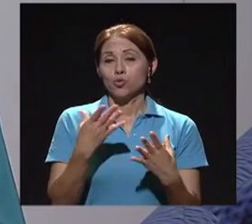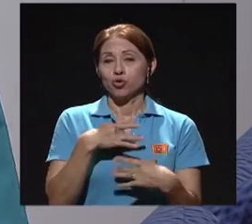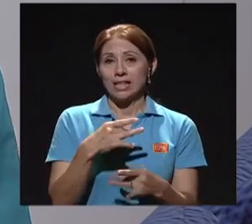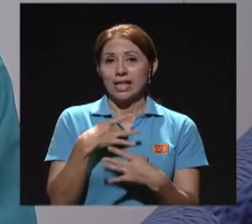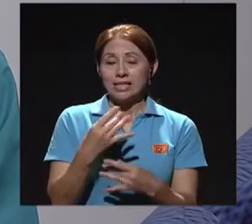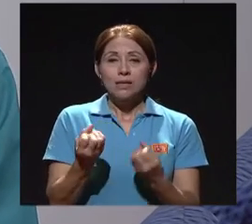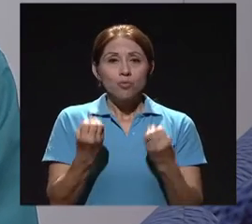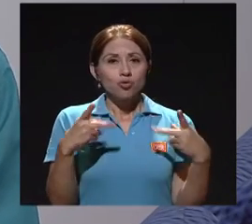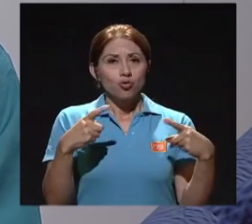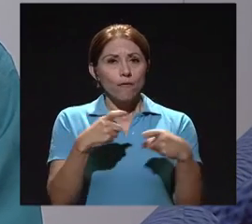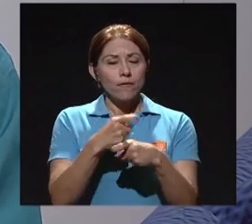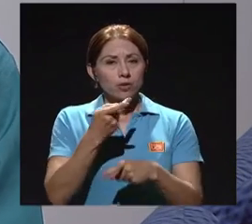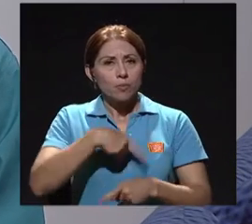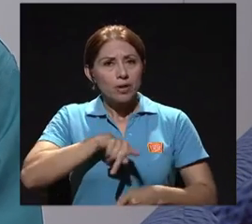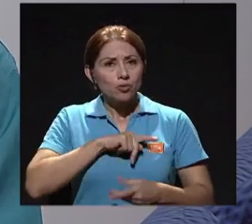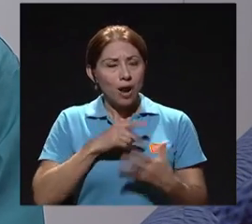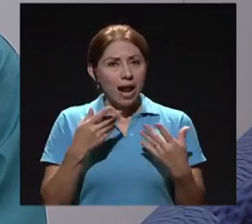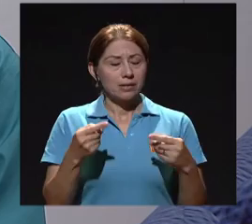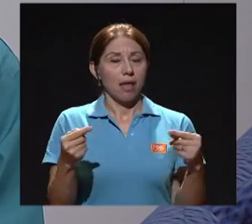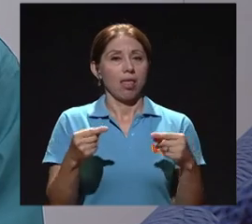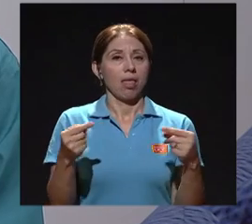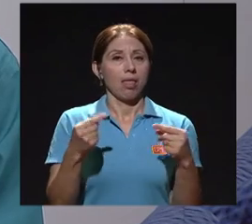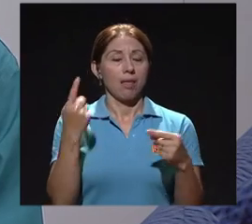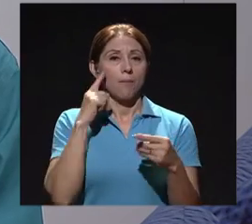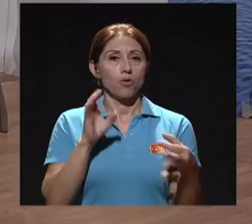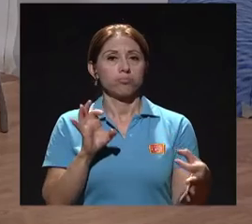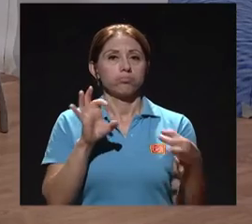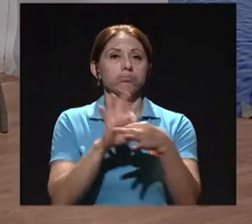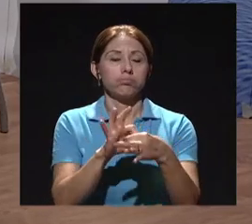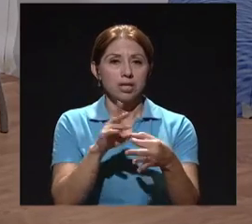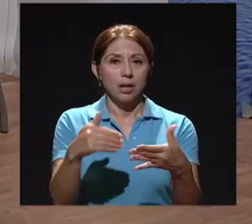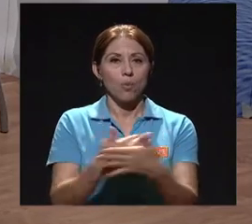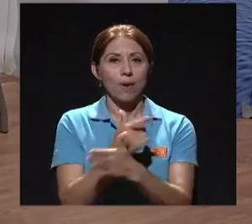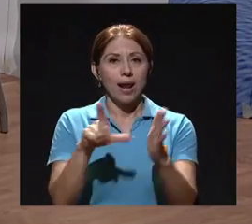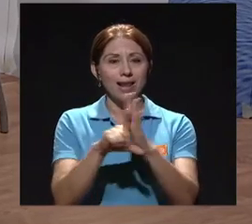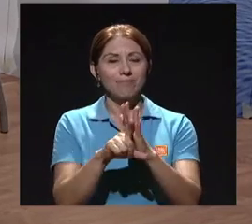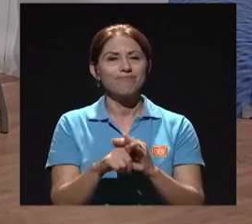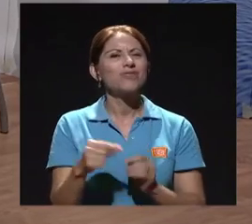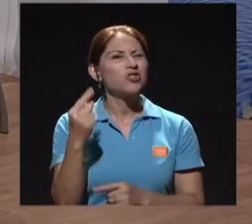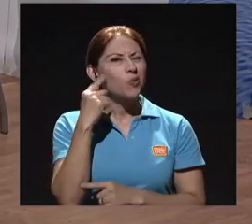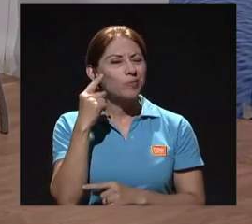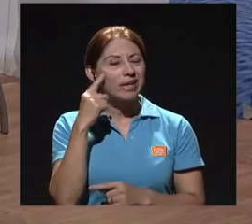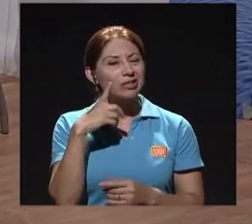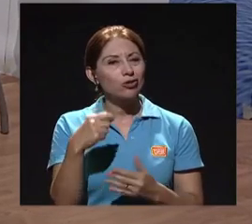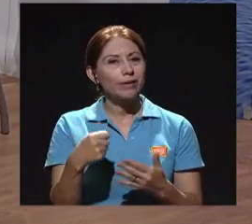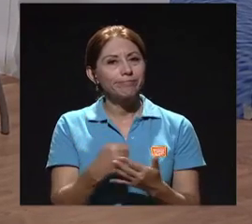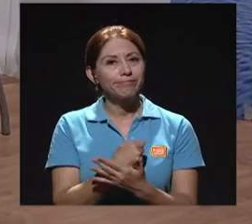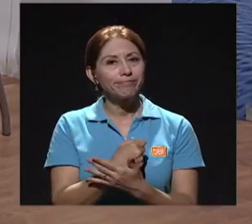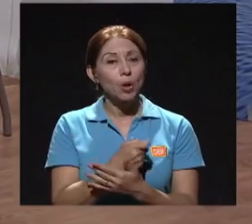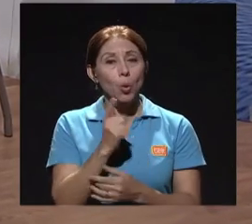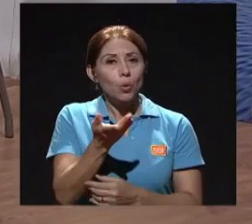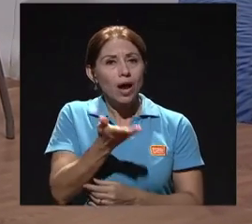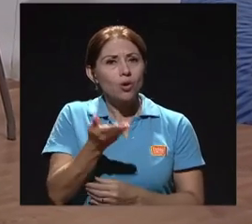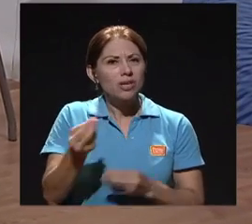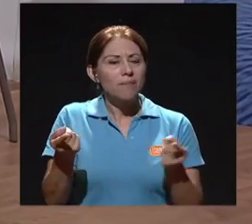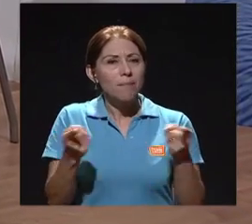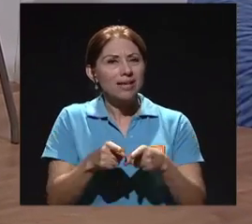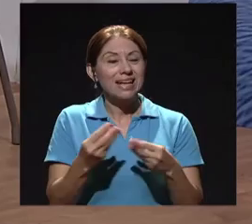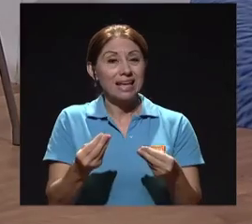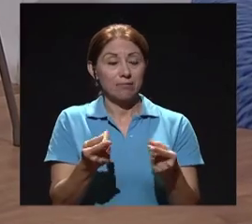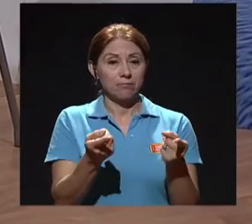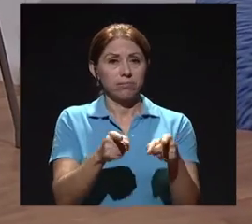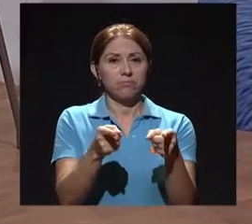y conflictos personales aquí a propósito esta es la ley pienso que desgraciadamente una de las cosas que queda de esto es que dentro de la